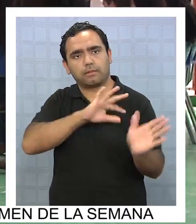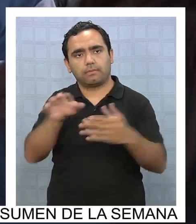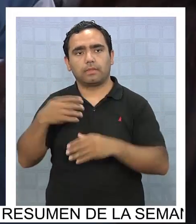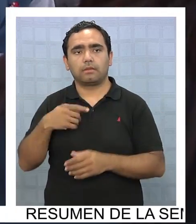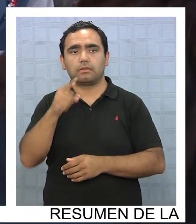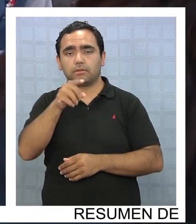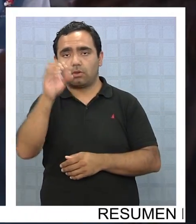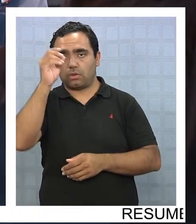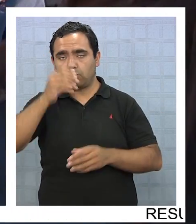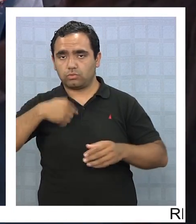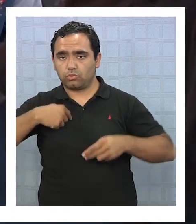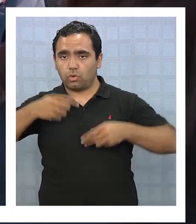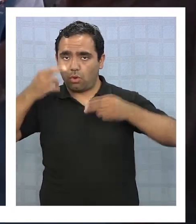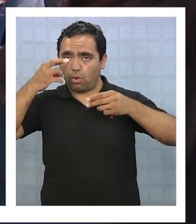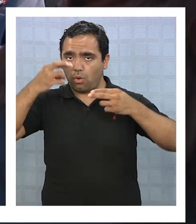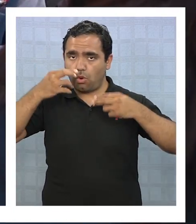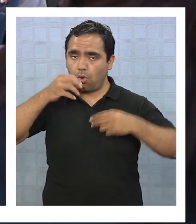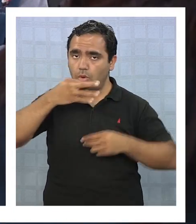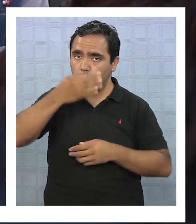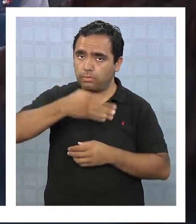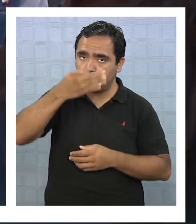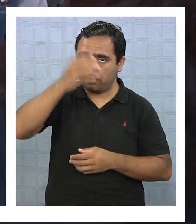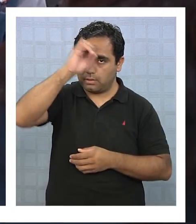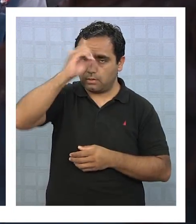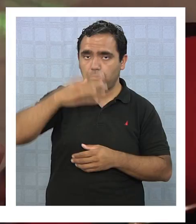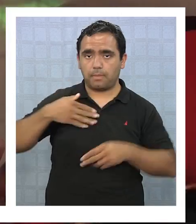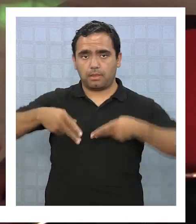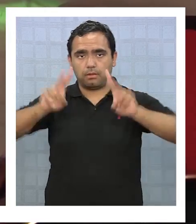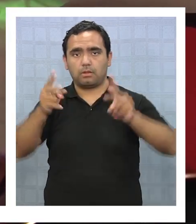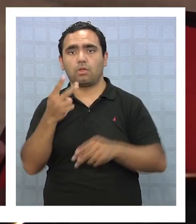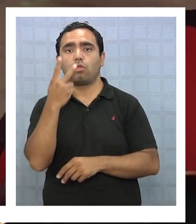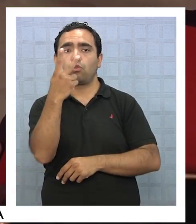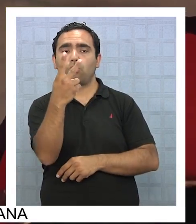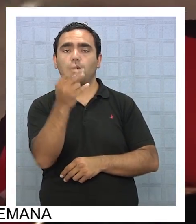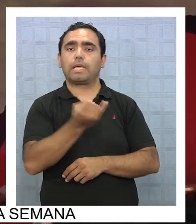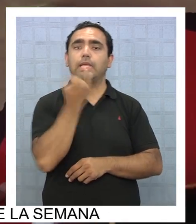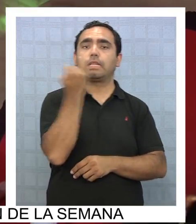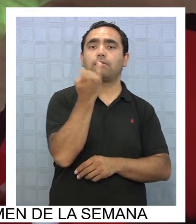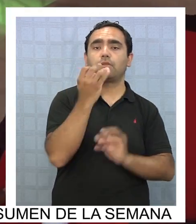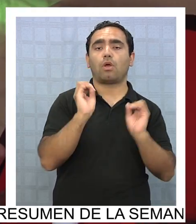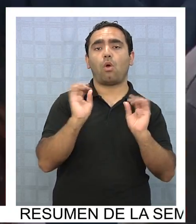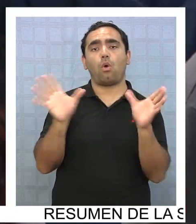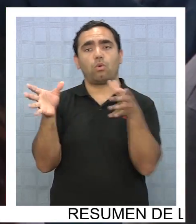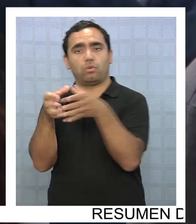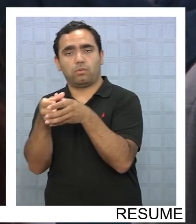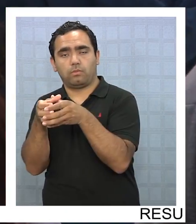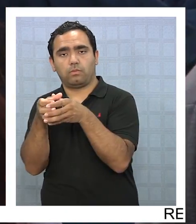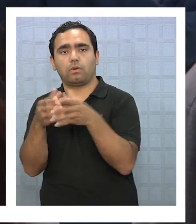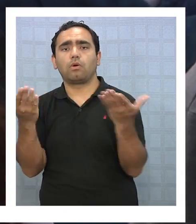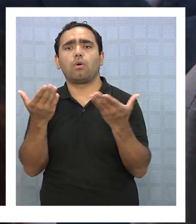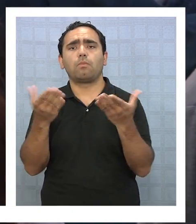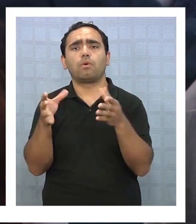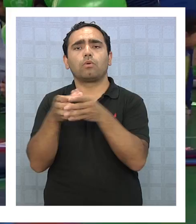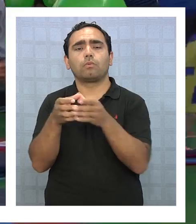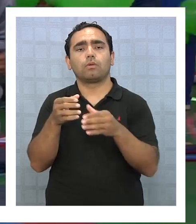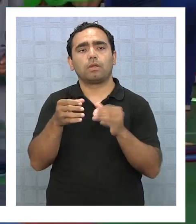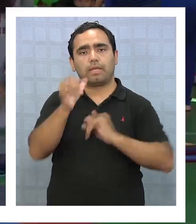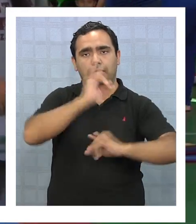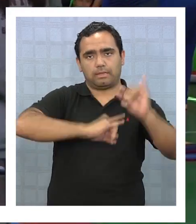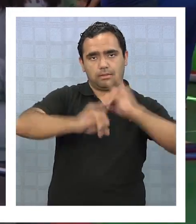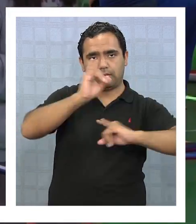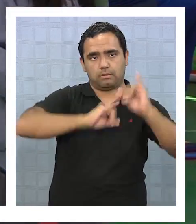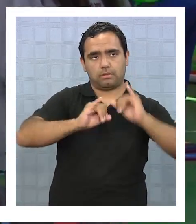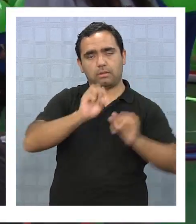Opino es mi Derecho es voluntaria y se puede hacer en dos modalidades, individual o por grupo, ingresando y registrándose en www